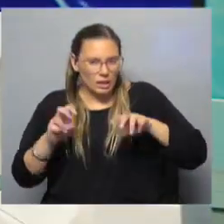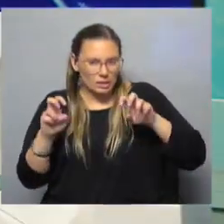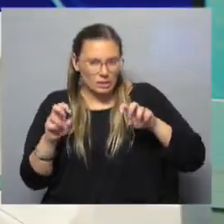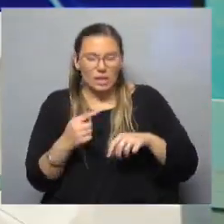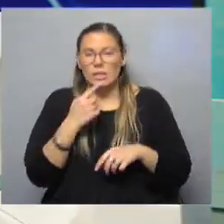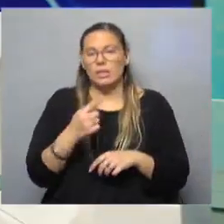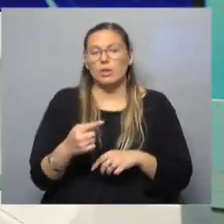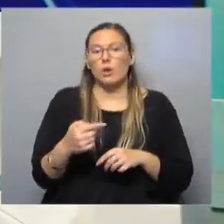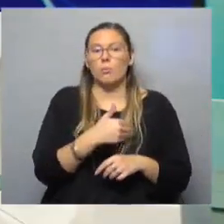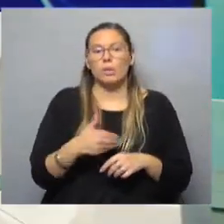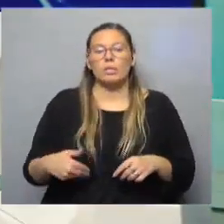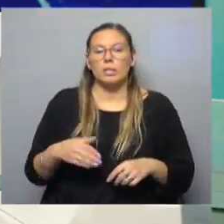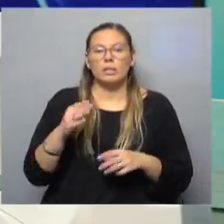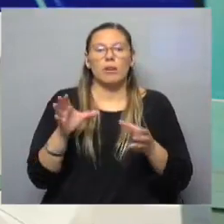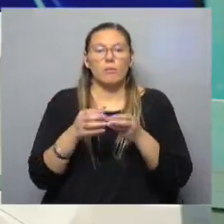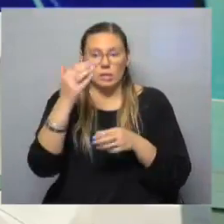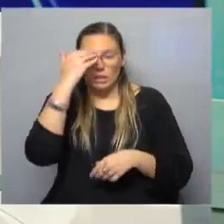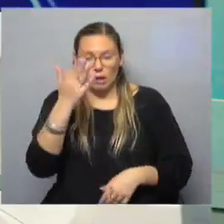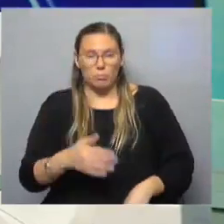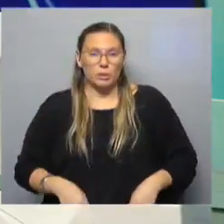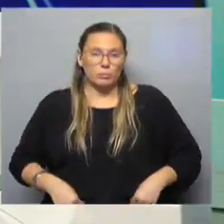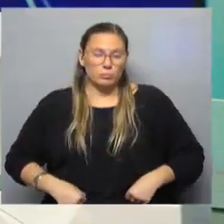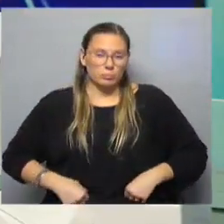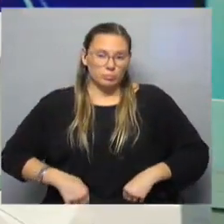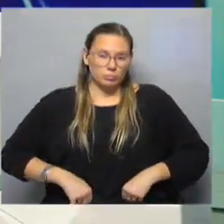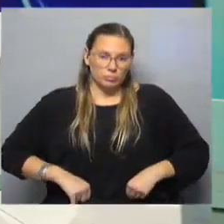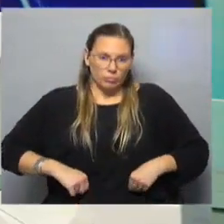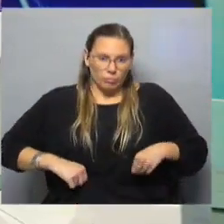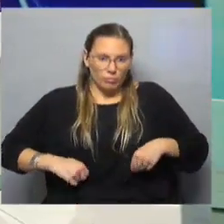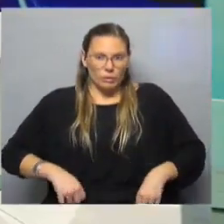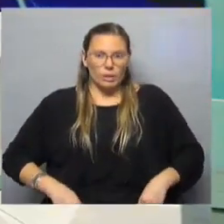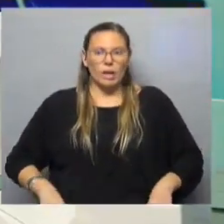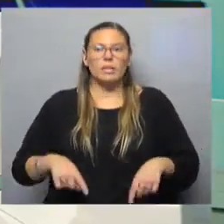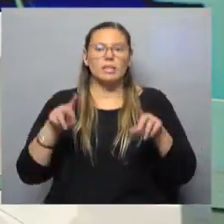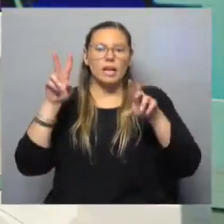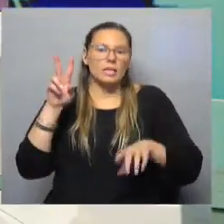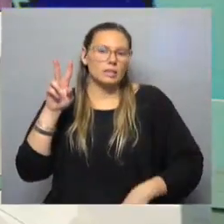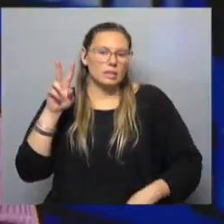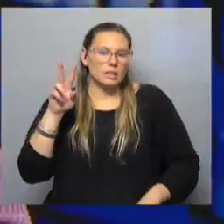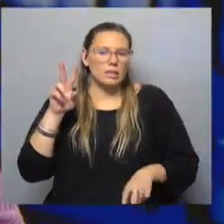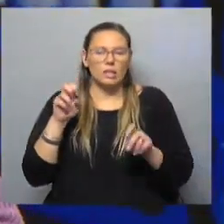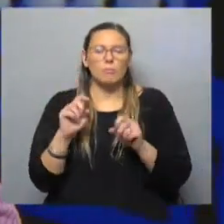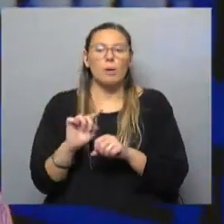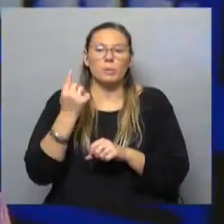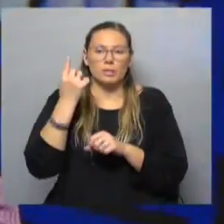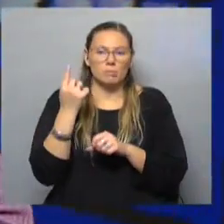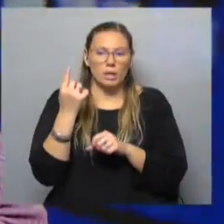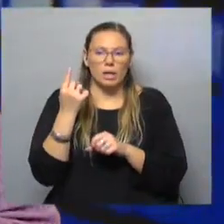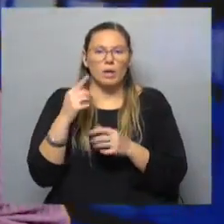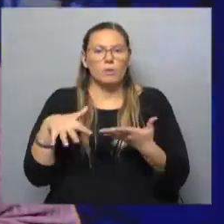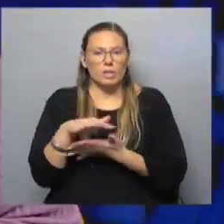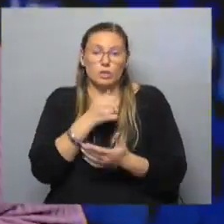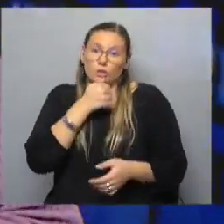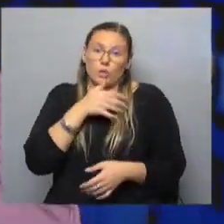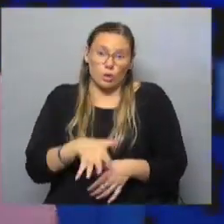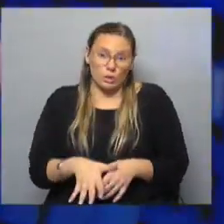dijo el presidente del Frente Amplio. Y bueno, ese está, es como el tema de portada, digamos. Y claro, y es un hecho